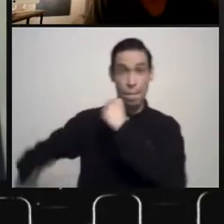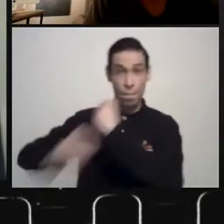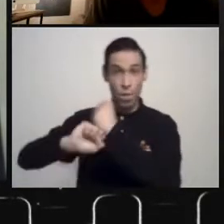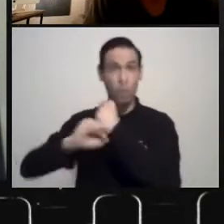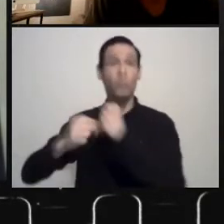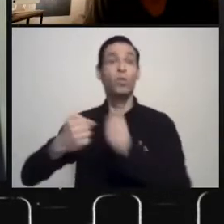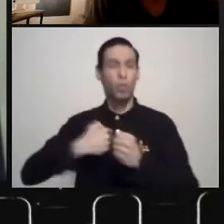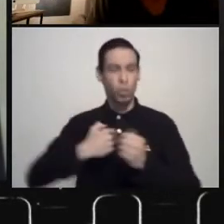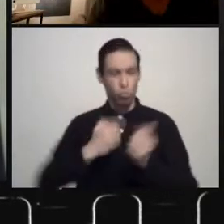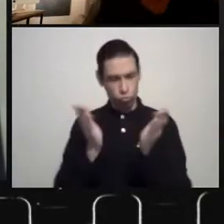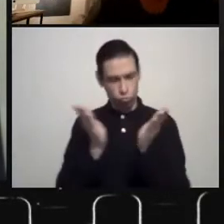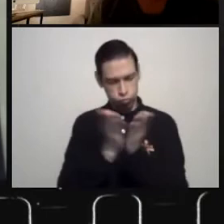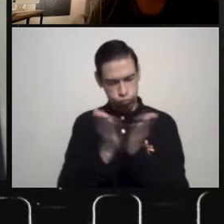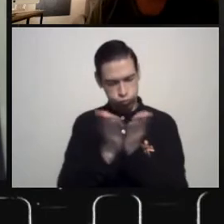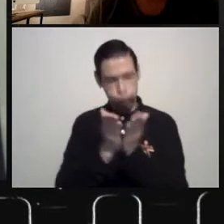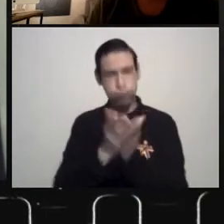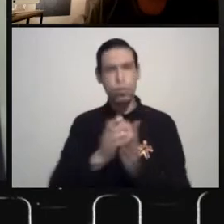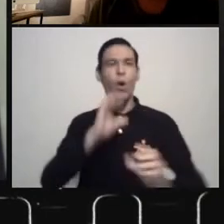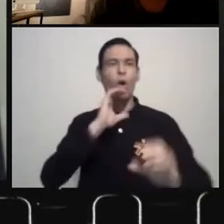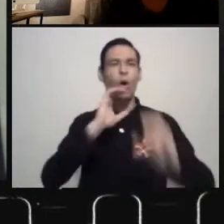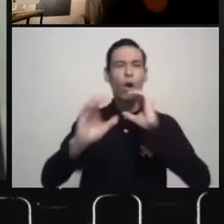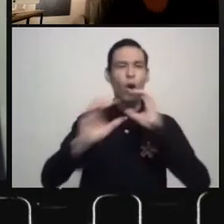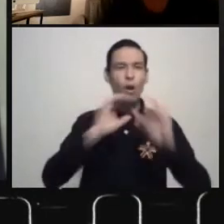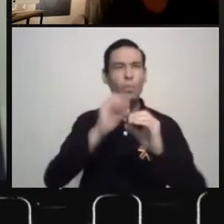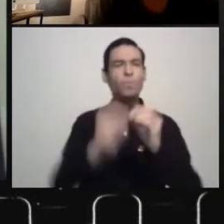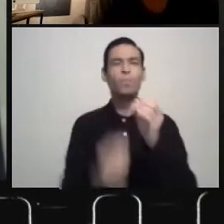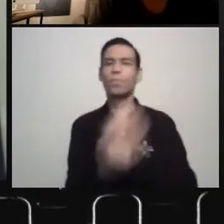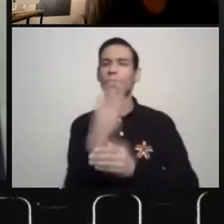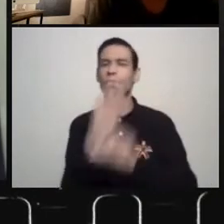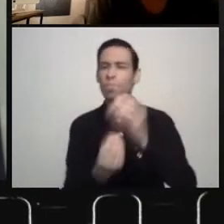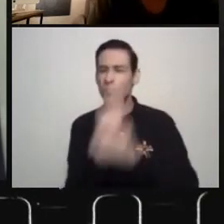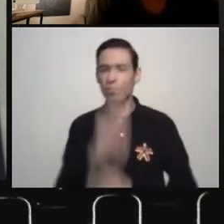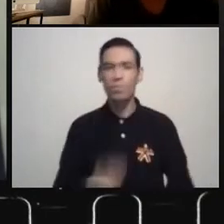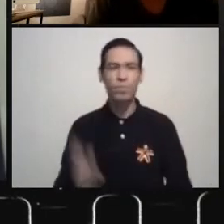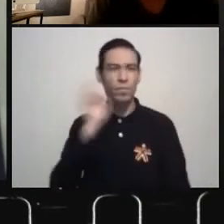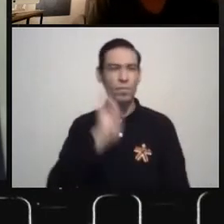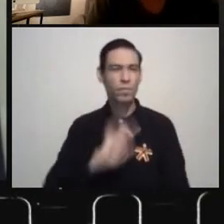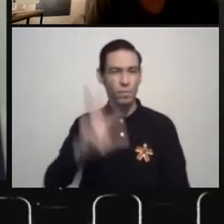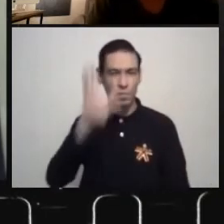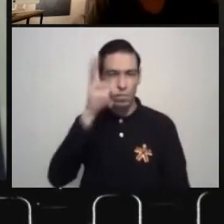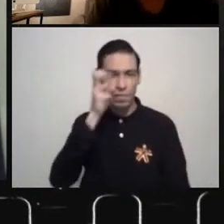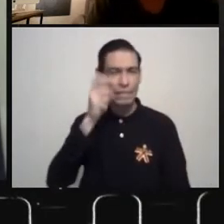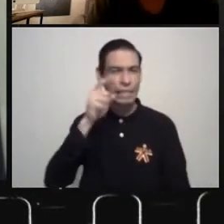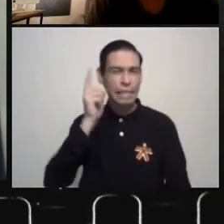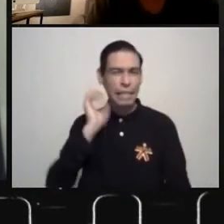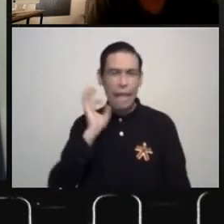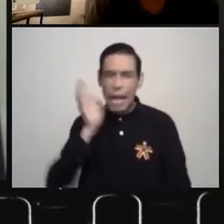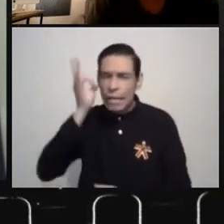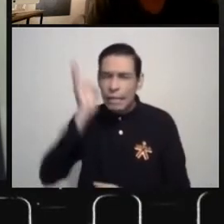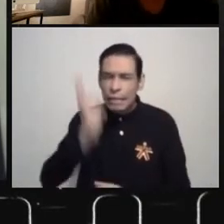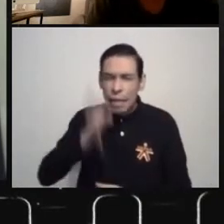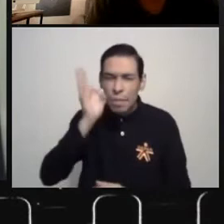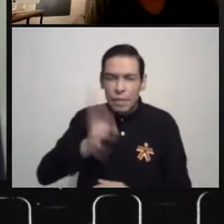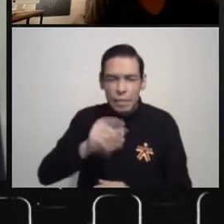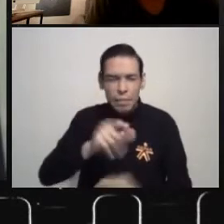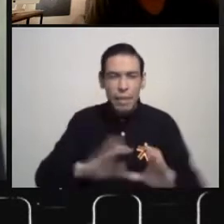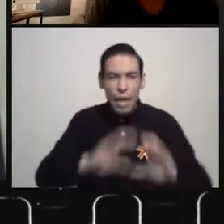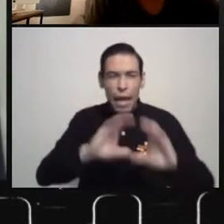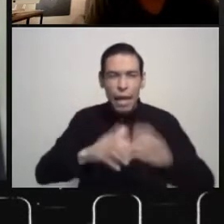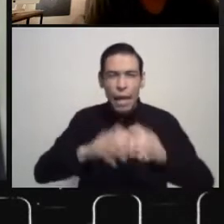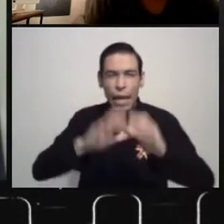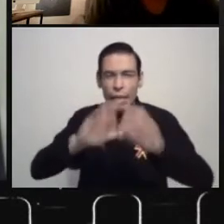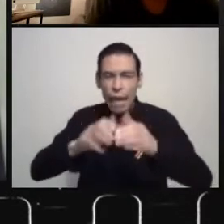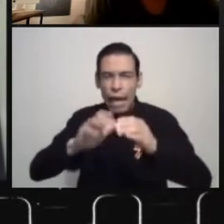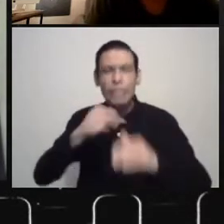en la Universidad Javeriana, producción audiovisual, ahí hice, en todas las clases hacía un corto, o sea, así fuera clase de